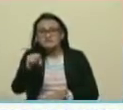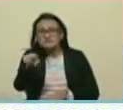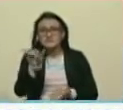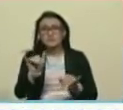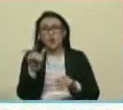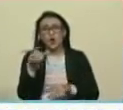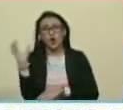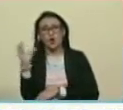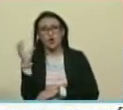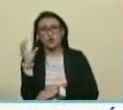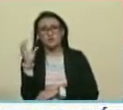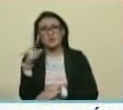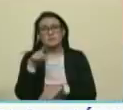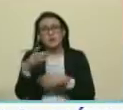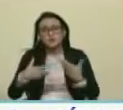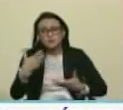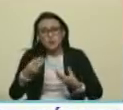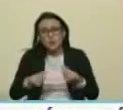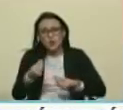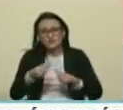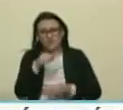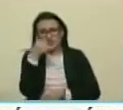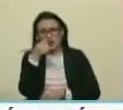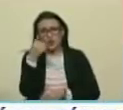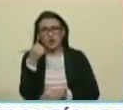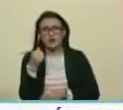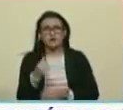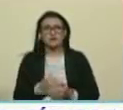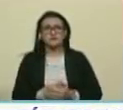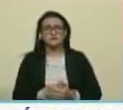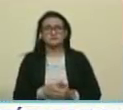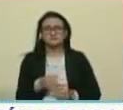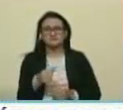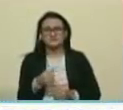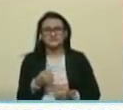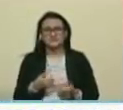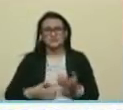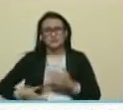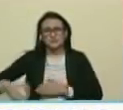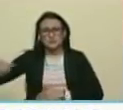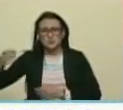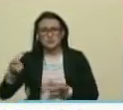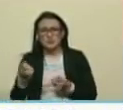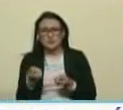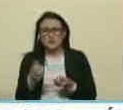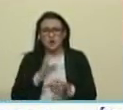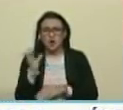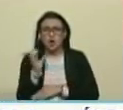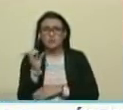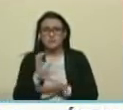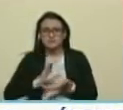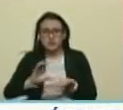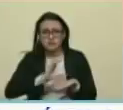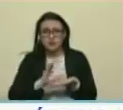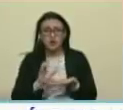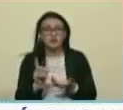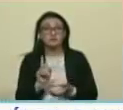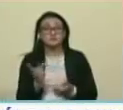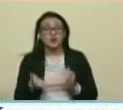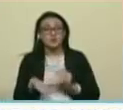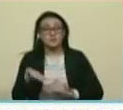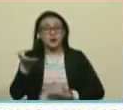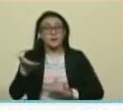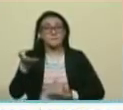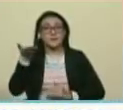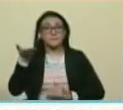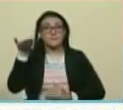entero. Y después de tantos miles y miles de millones de dólares que le dieron a los gobiernos de Colombia, no ha hecho sino aumentar la cantidad, es